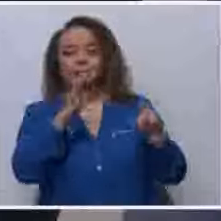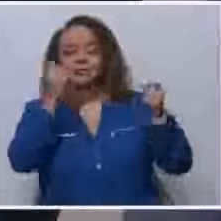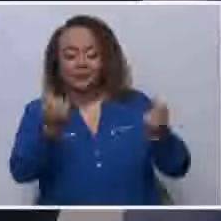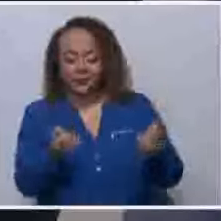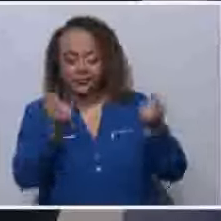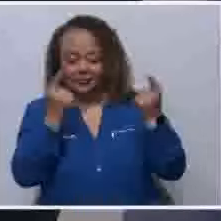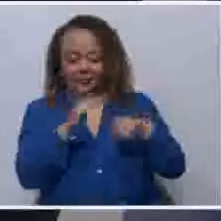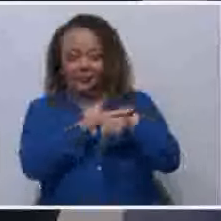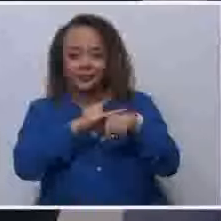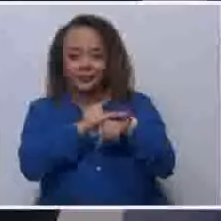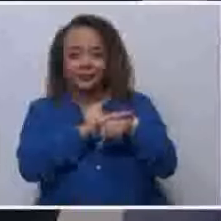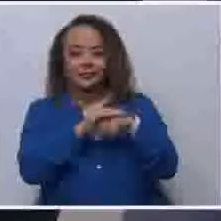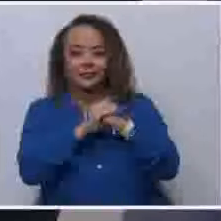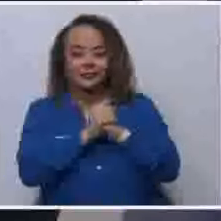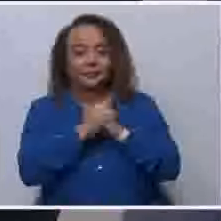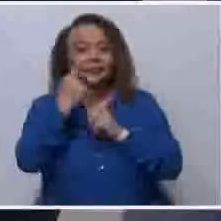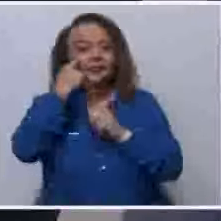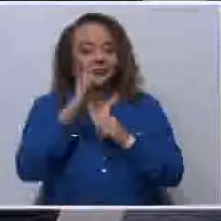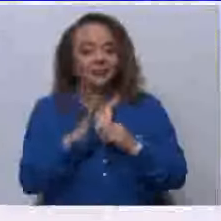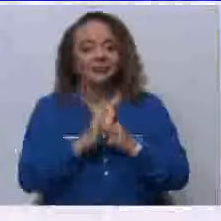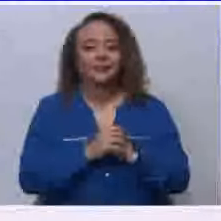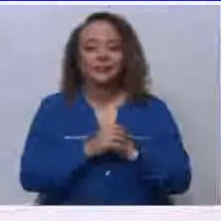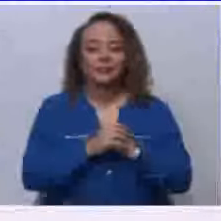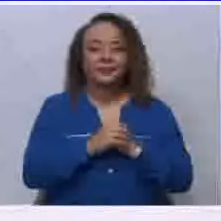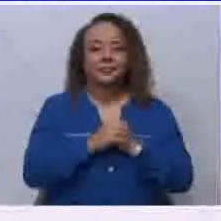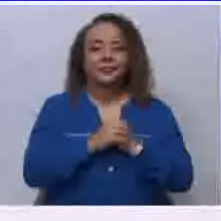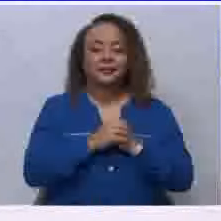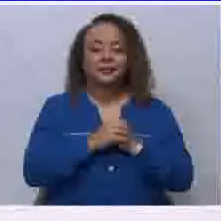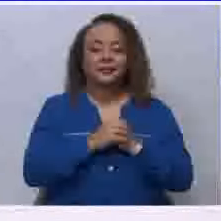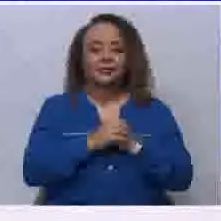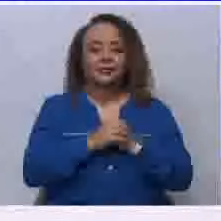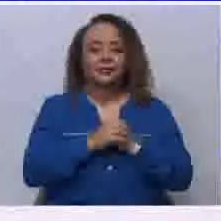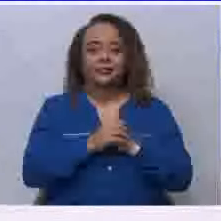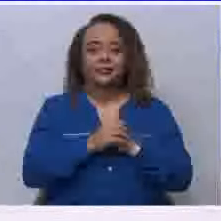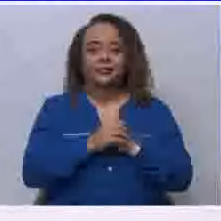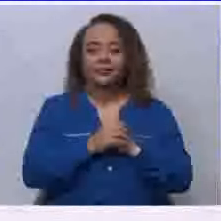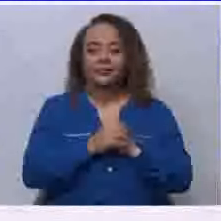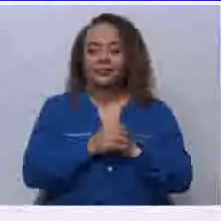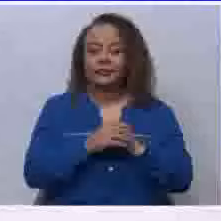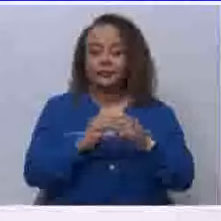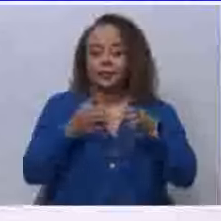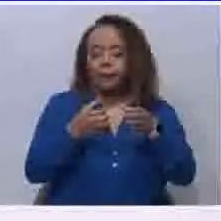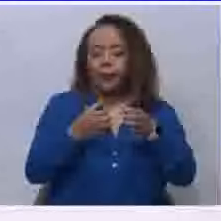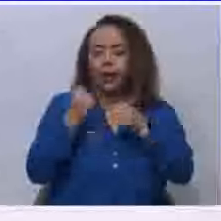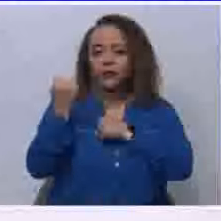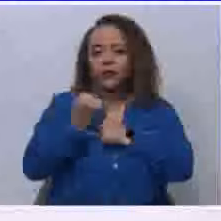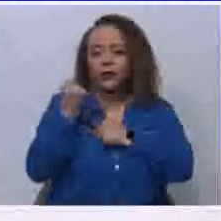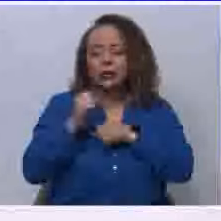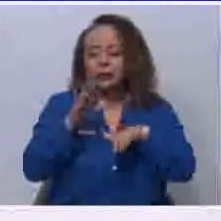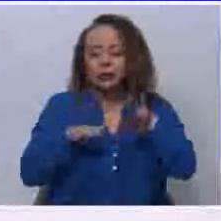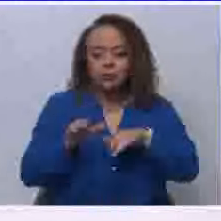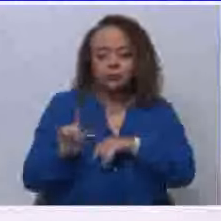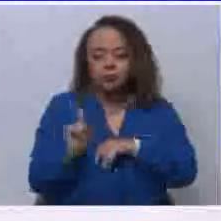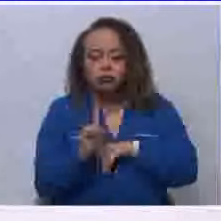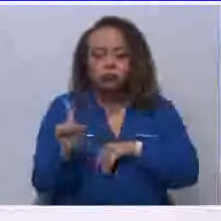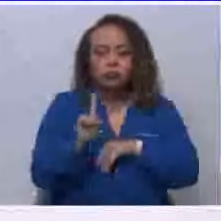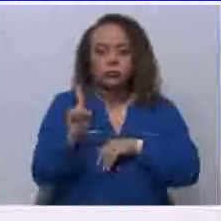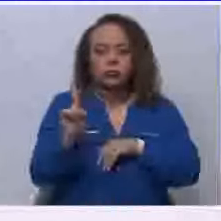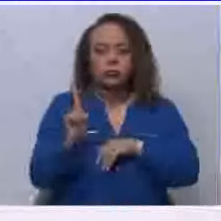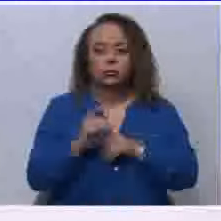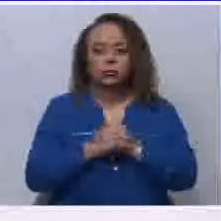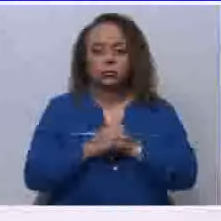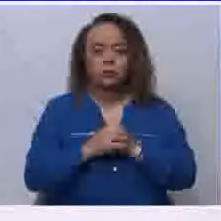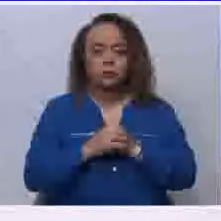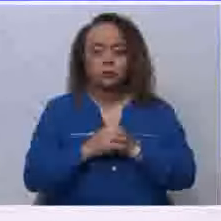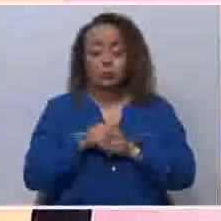favor, sí, que sí. Me tome la cámara, sí, muy similares. No, tren bajo, piernas potentes, claro, claro. Moverse con el trasero. De hecho,